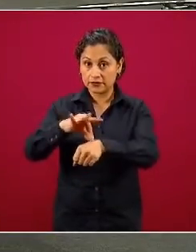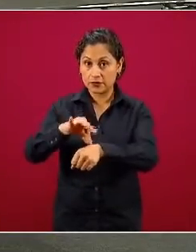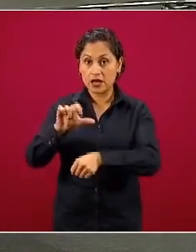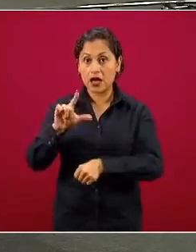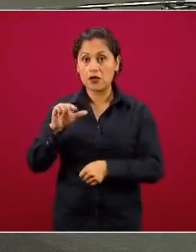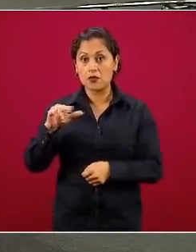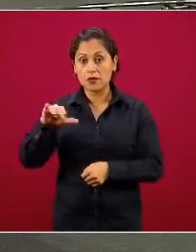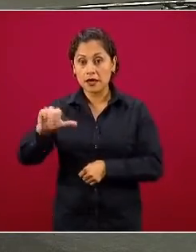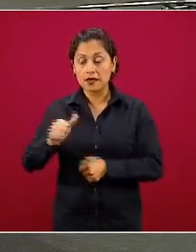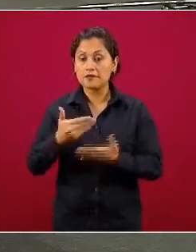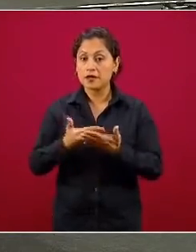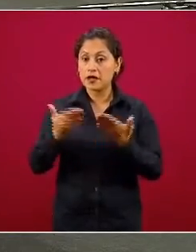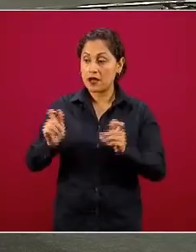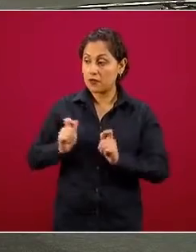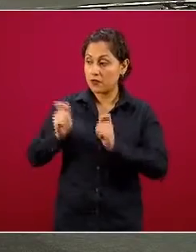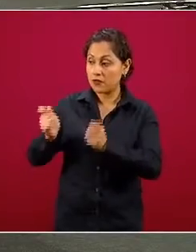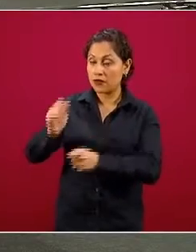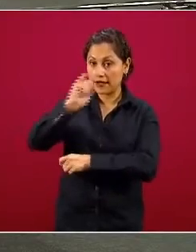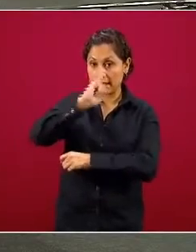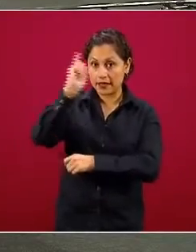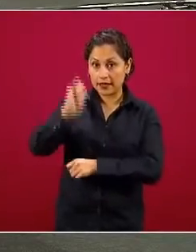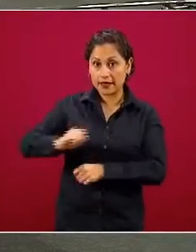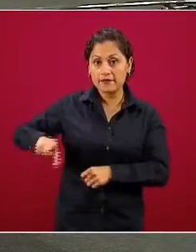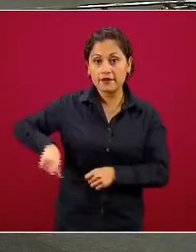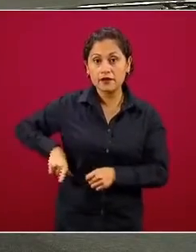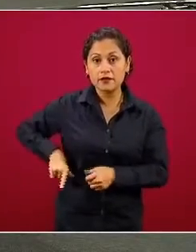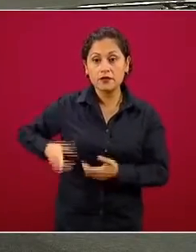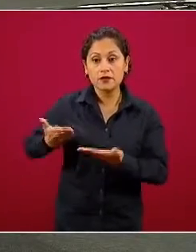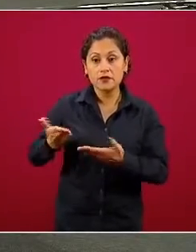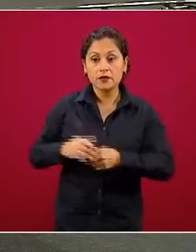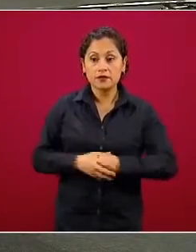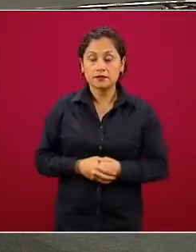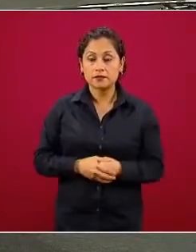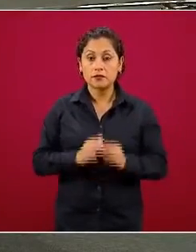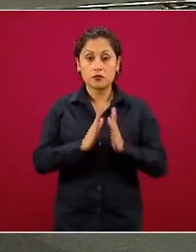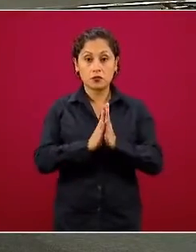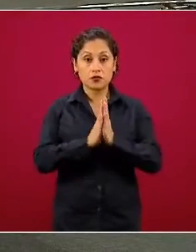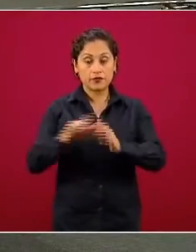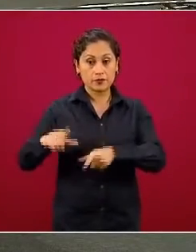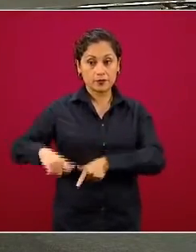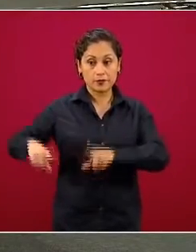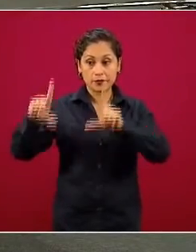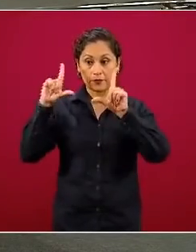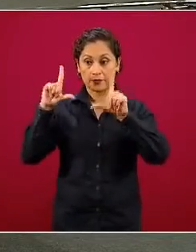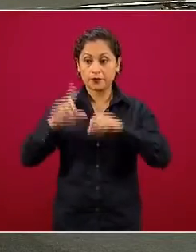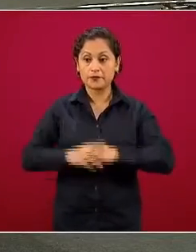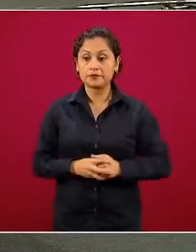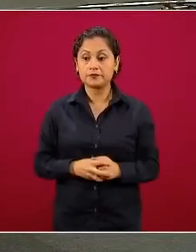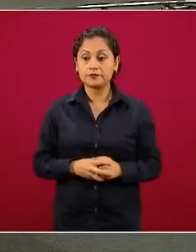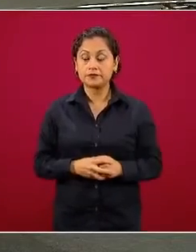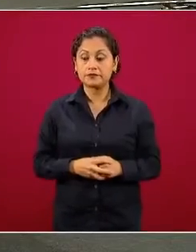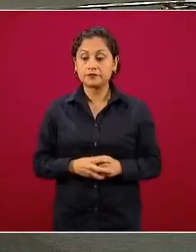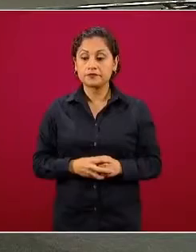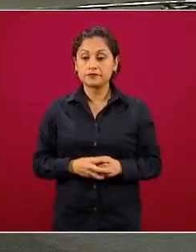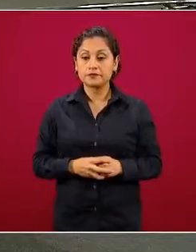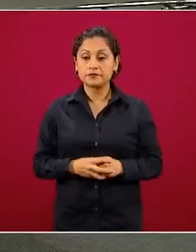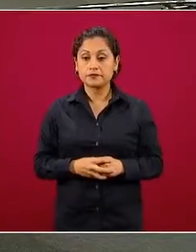damos la palabra a nuestra jefa de gobierno. Tenemos por ahí una presentación.